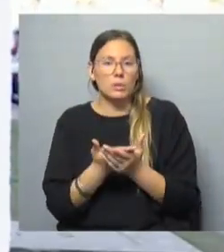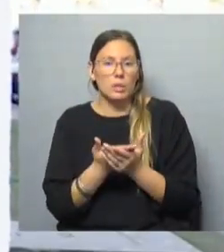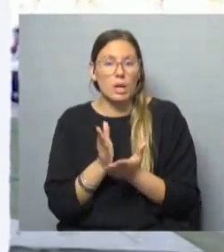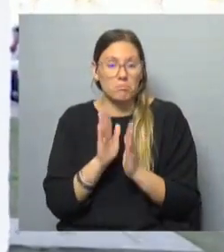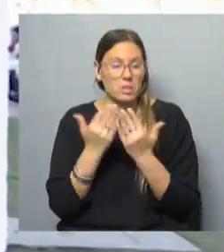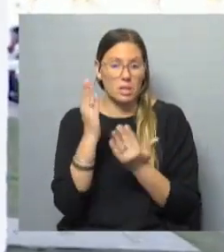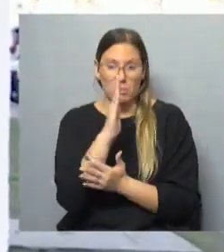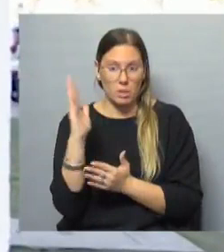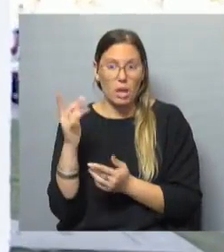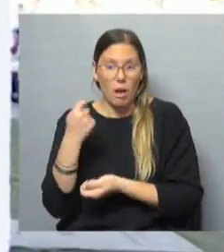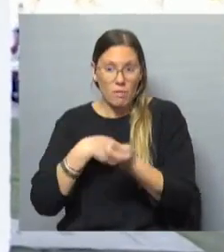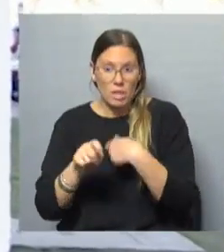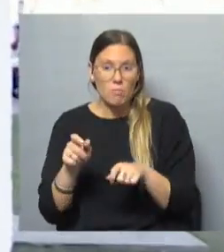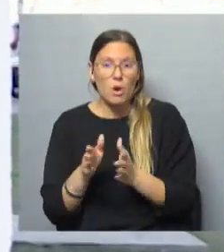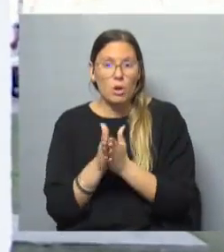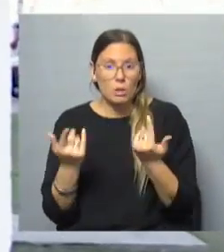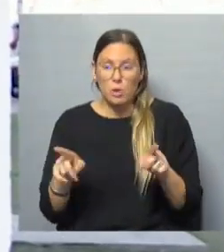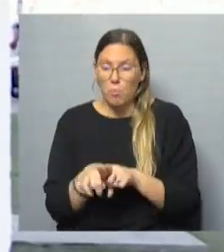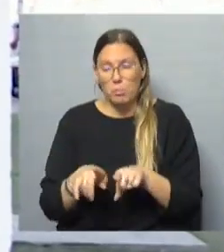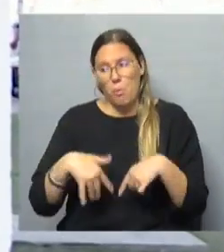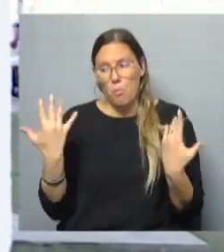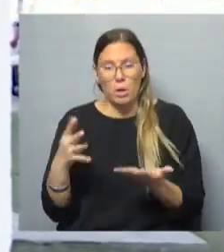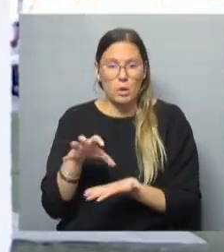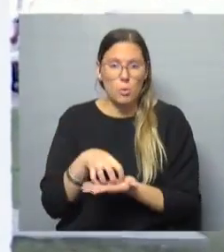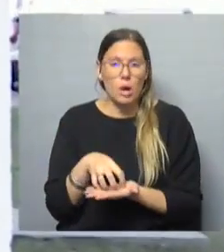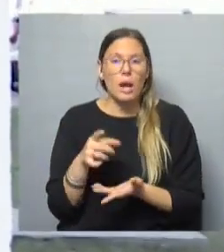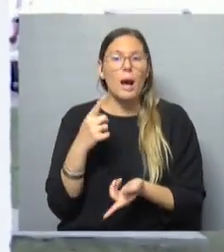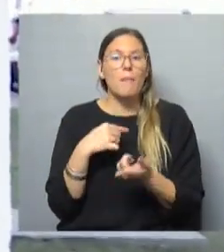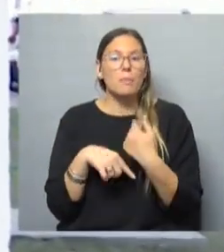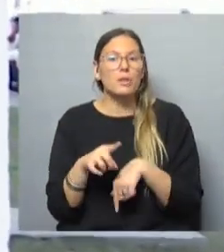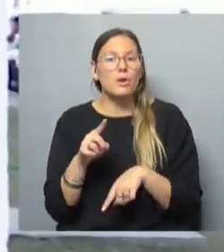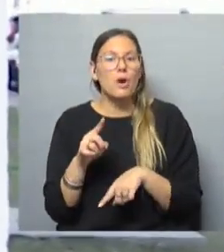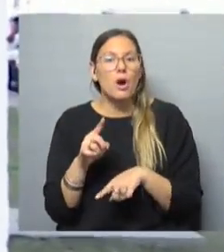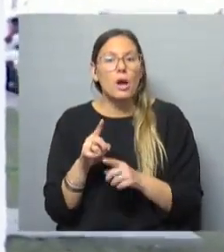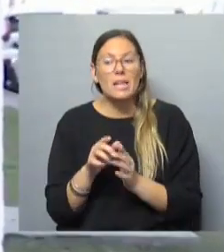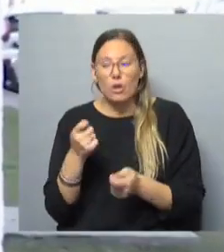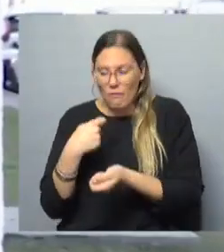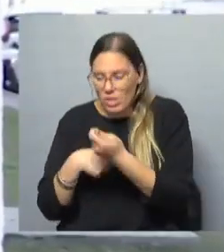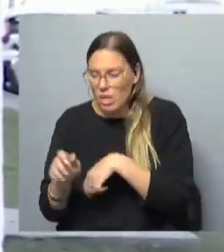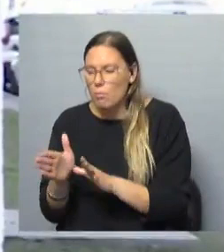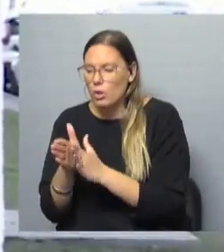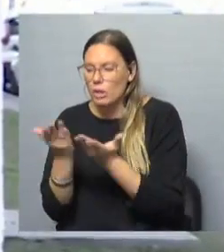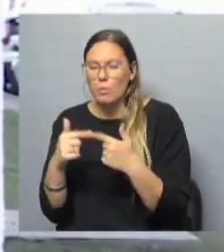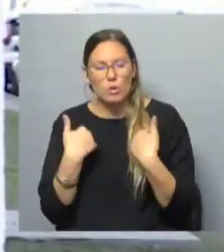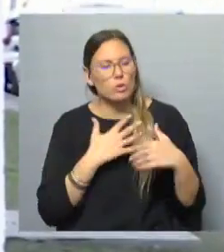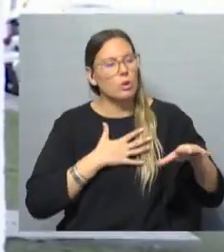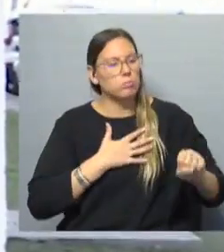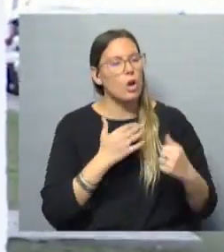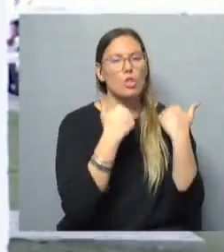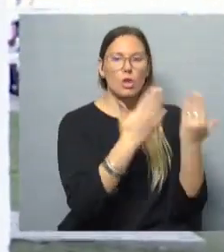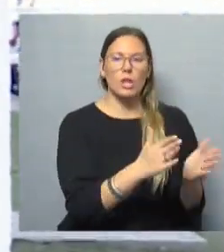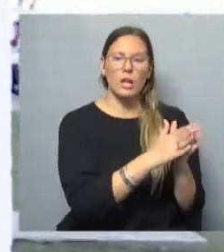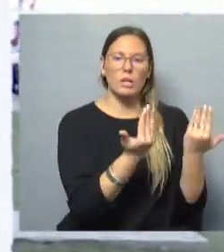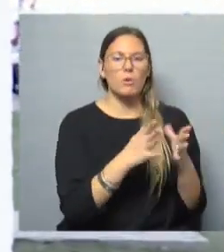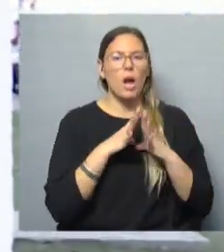una librería, por lo tanto vendemos libros como cualquier otra librería, pero con la diferencia de que por cada libro que vendemos nosotros nos comprometemos a donar otro